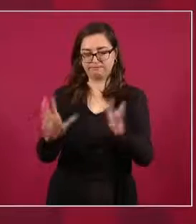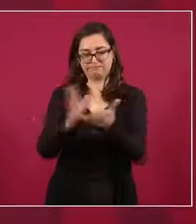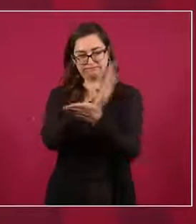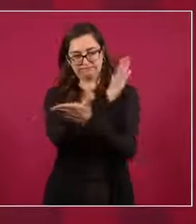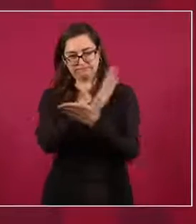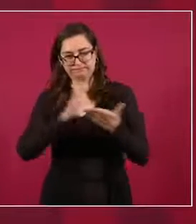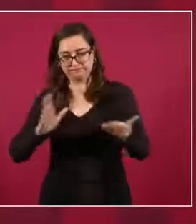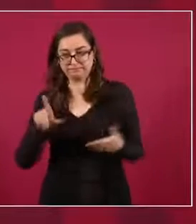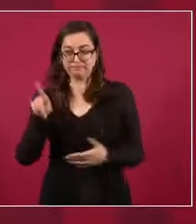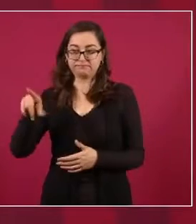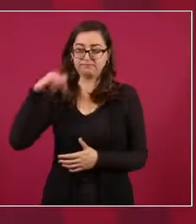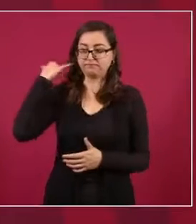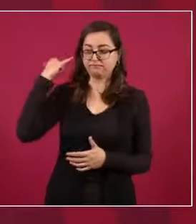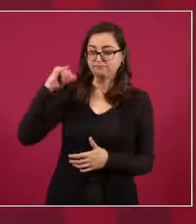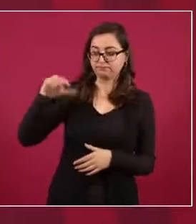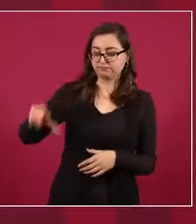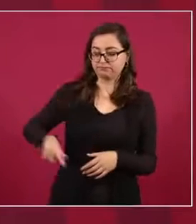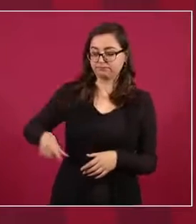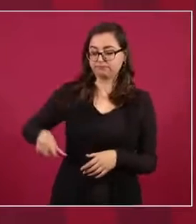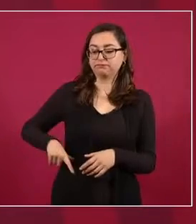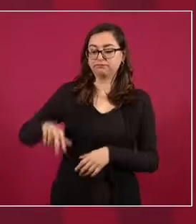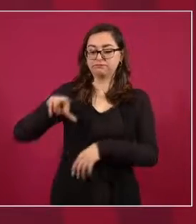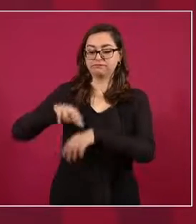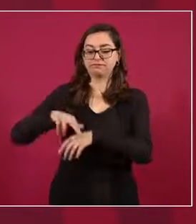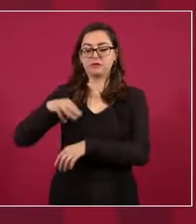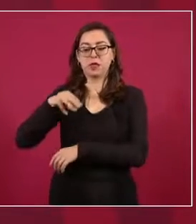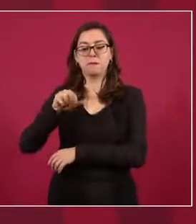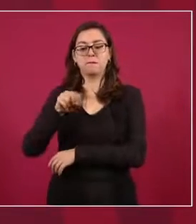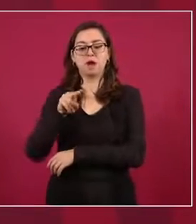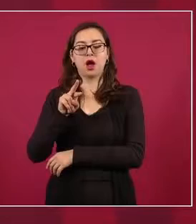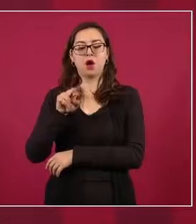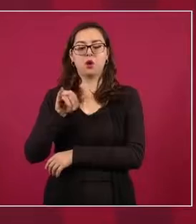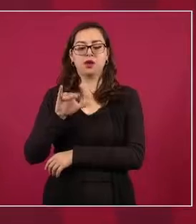al gobernador de Yucatán, Mauricio Vila.